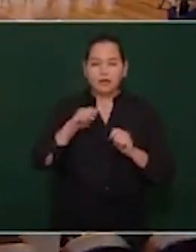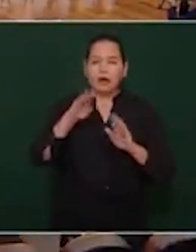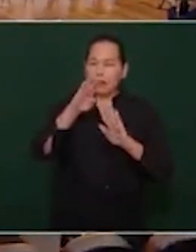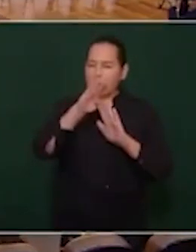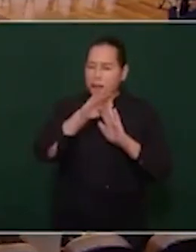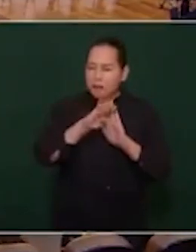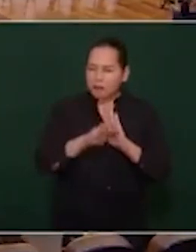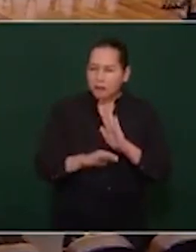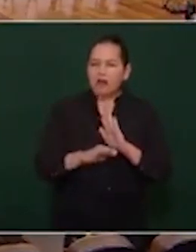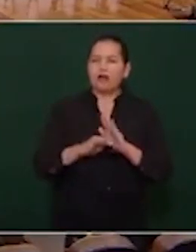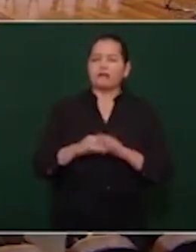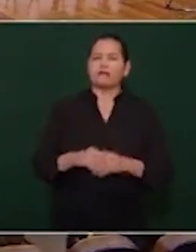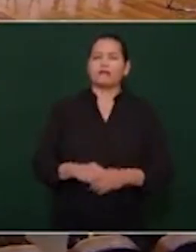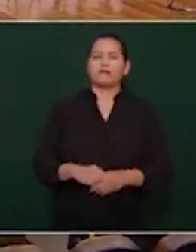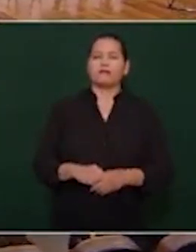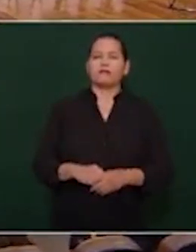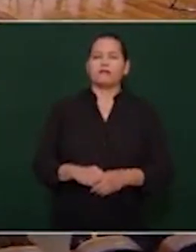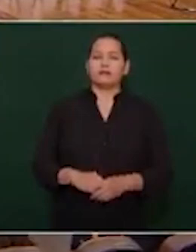la baja.